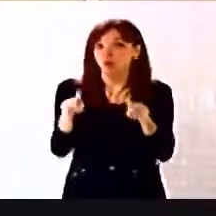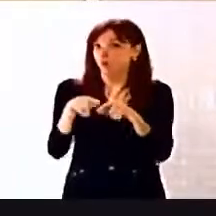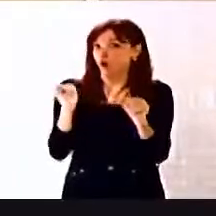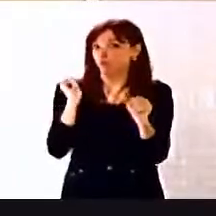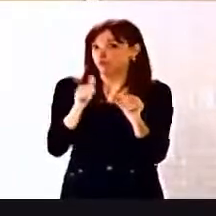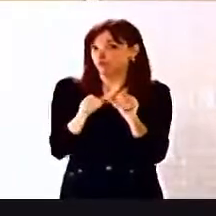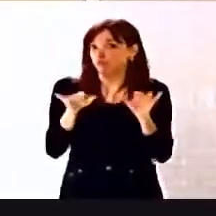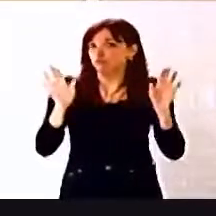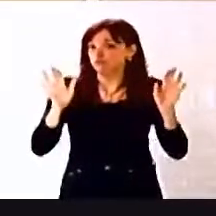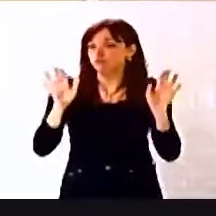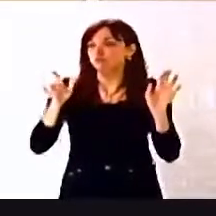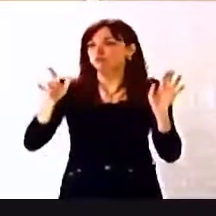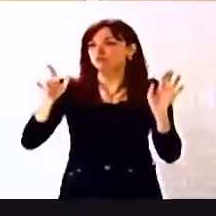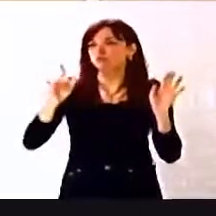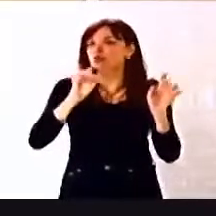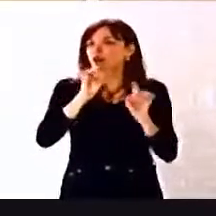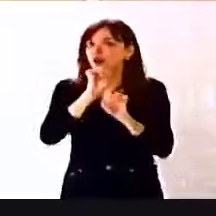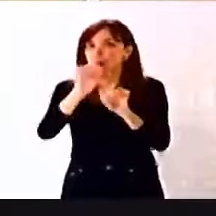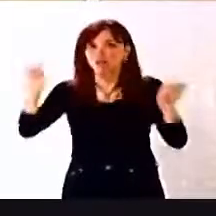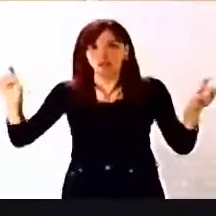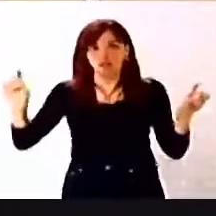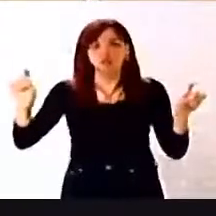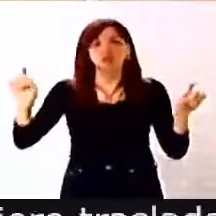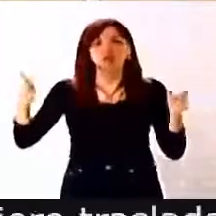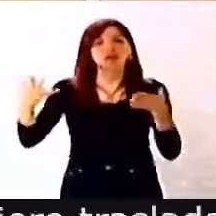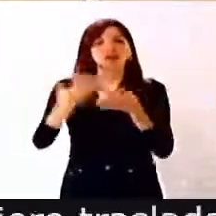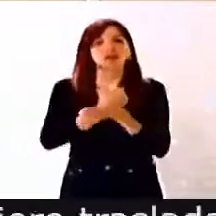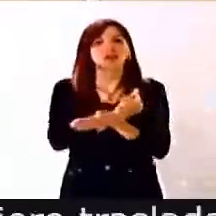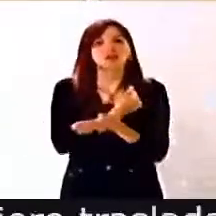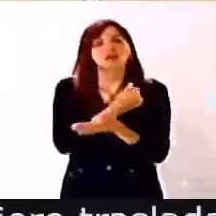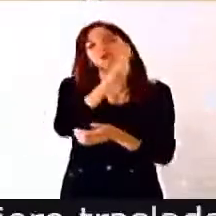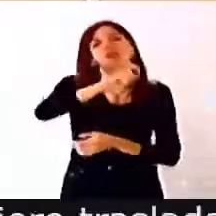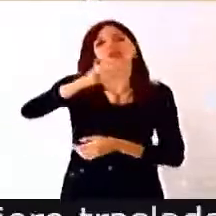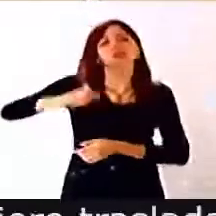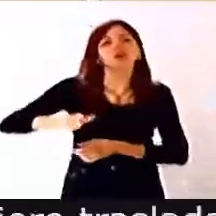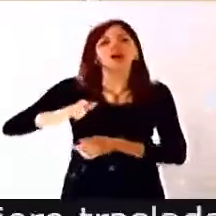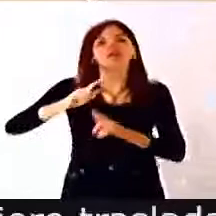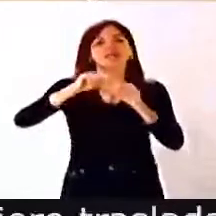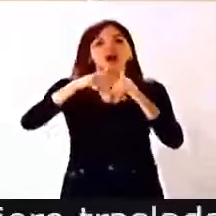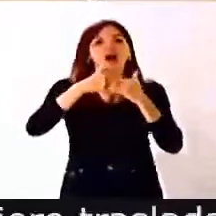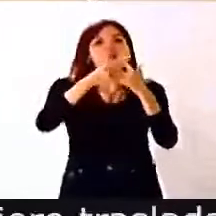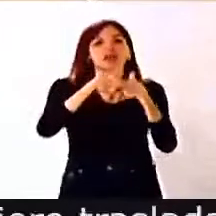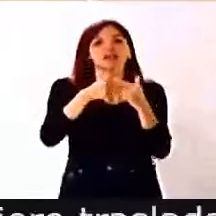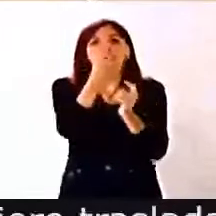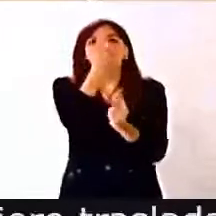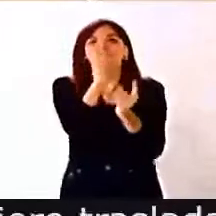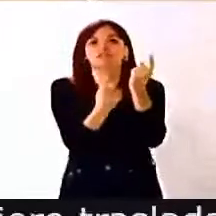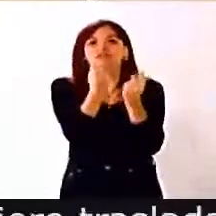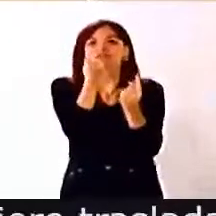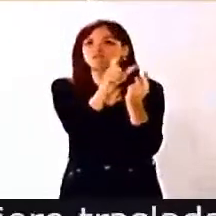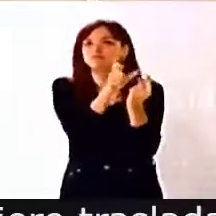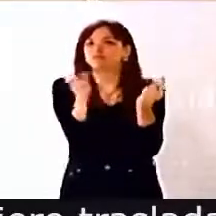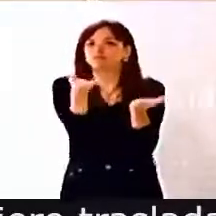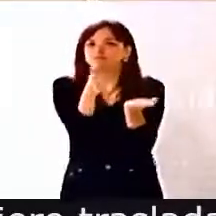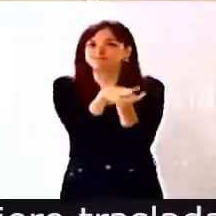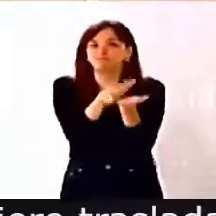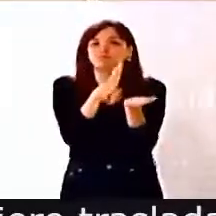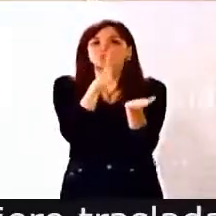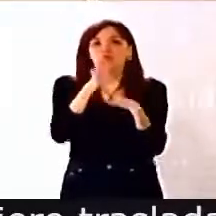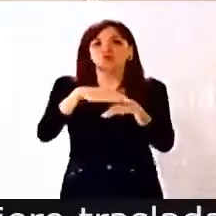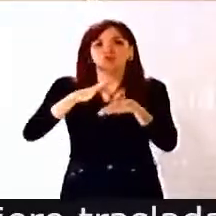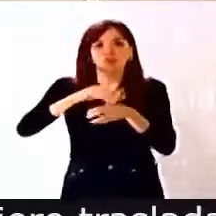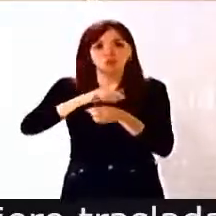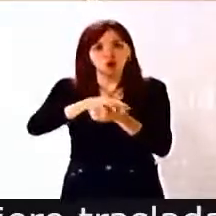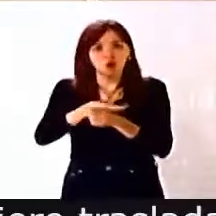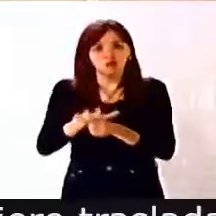quiero trasladarle a todos los seres queridos de aquellas personas que han perdido la vida como consecuencia del